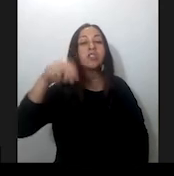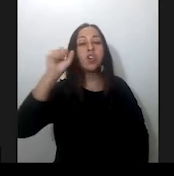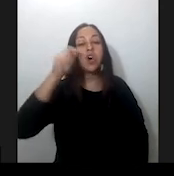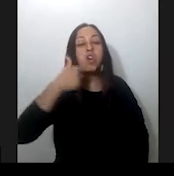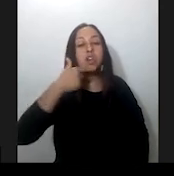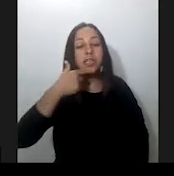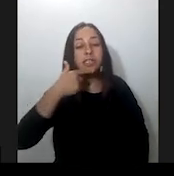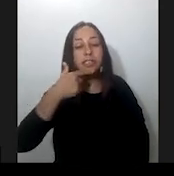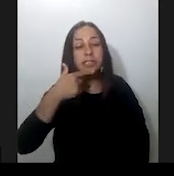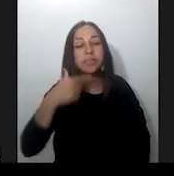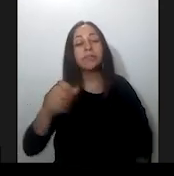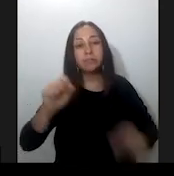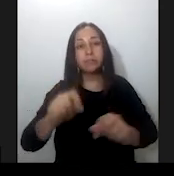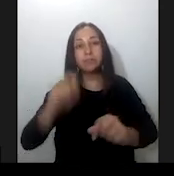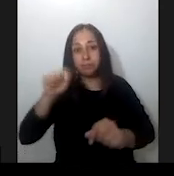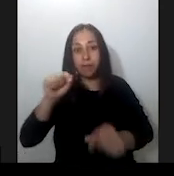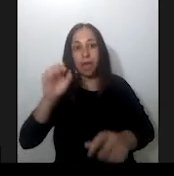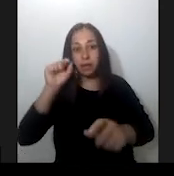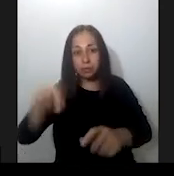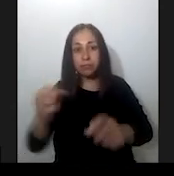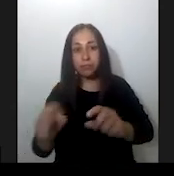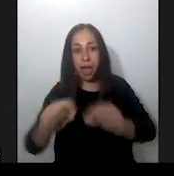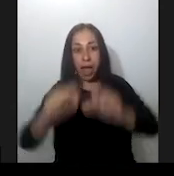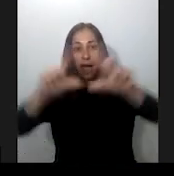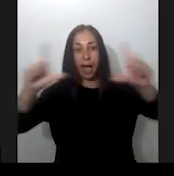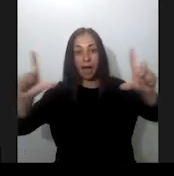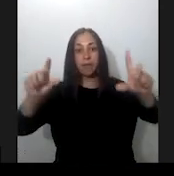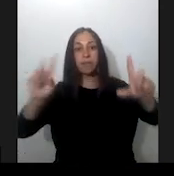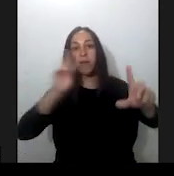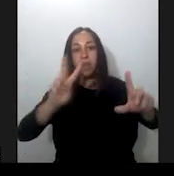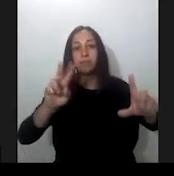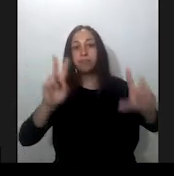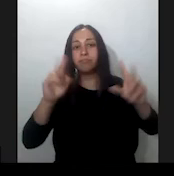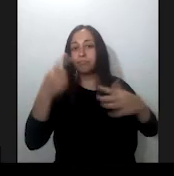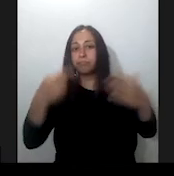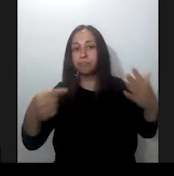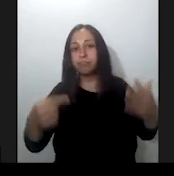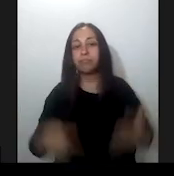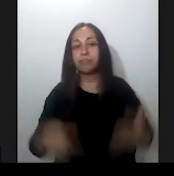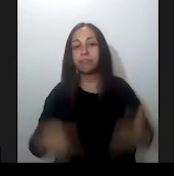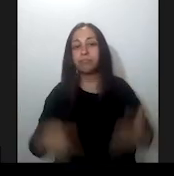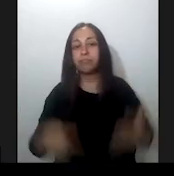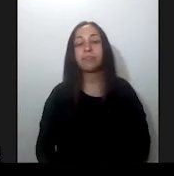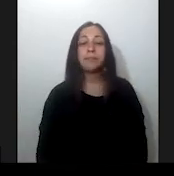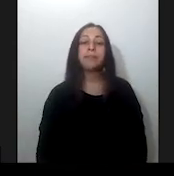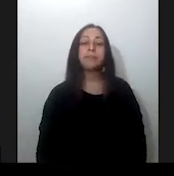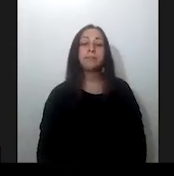Bien, así que lo abrimos y vamos a ver algunas cuestiones que podemos aplicar acá.